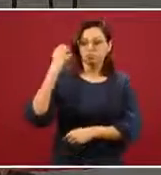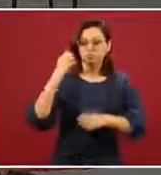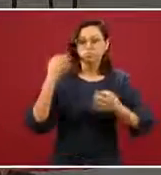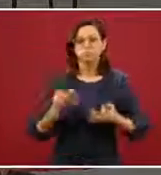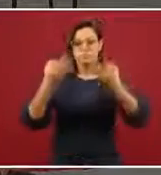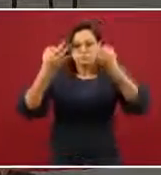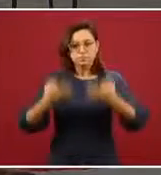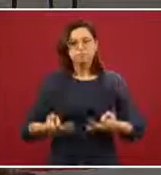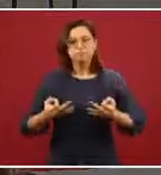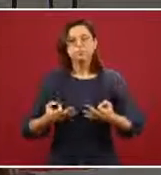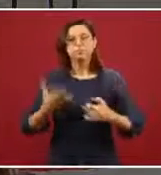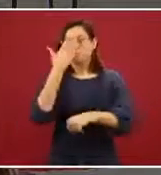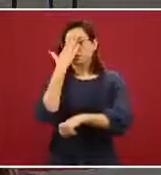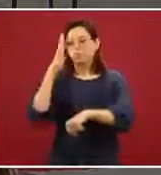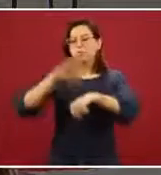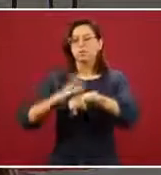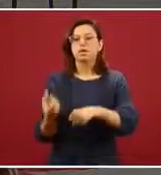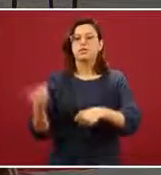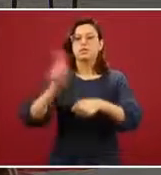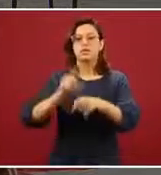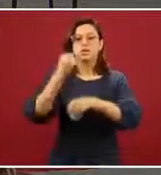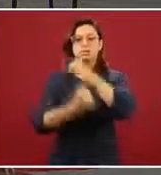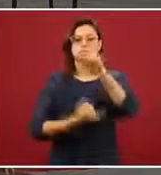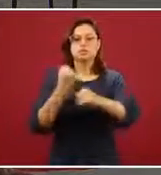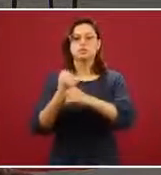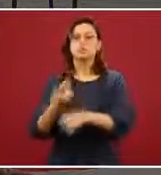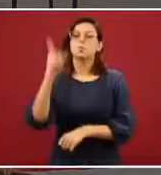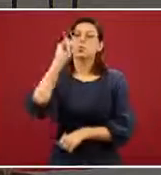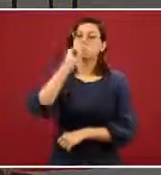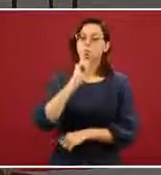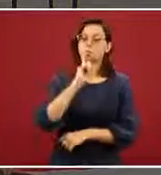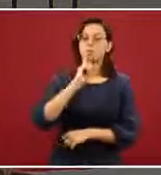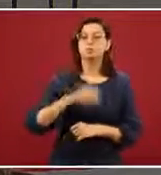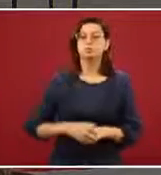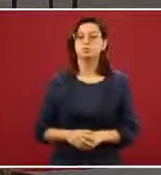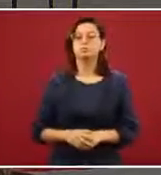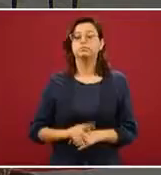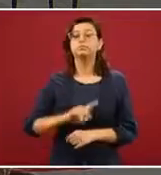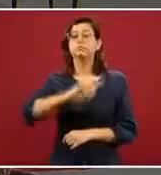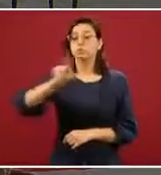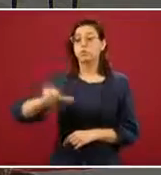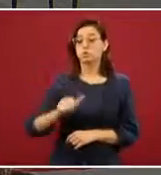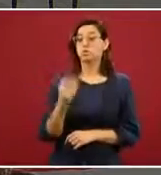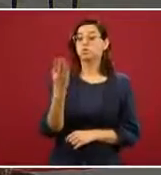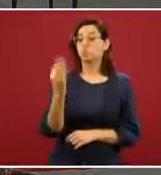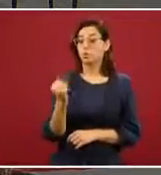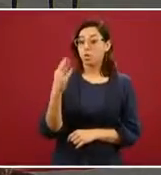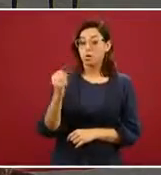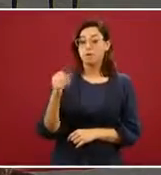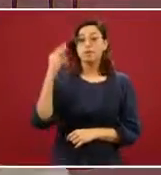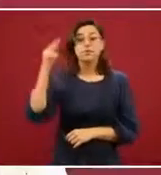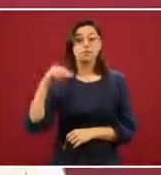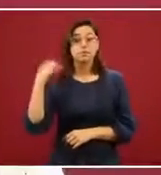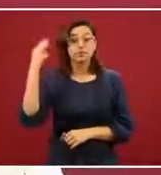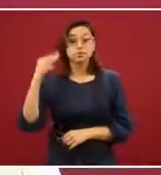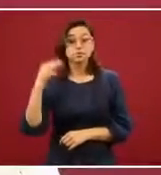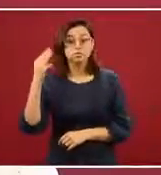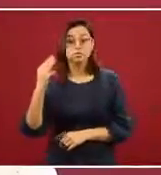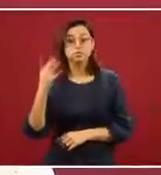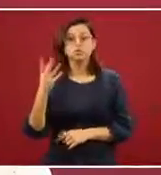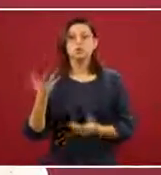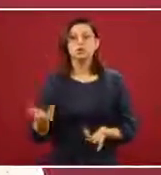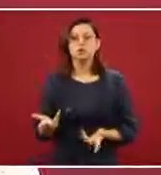formal donde se va a conmemorar el Día Internacional de las Mujeres. Y el 9 de marzo, como bien preguntas, teníamos ya